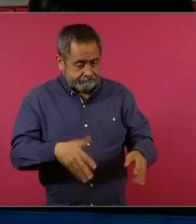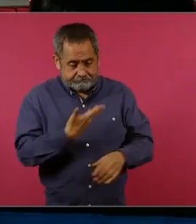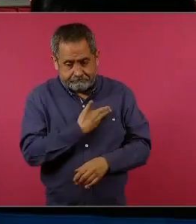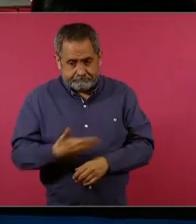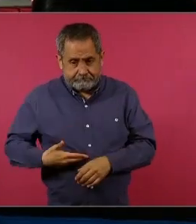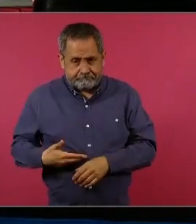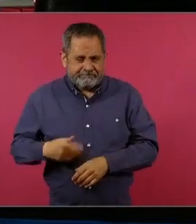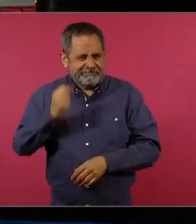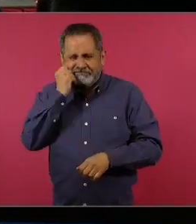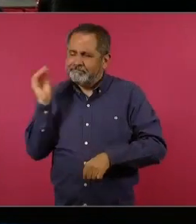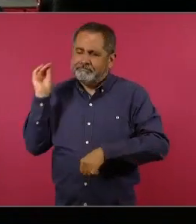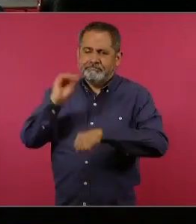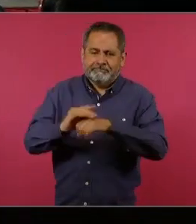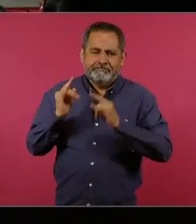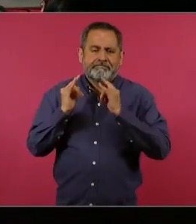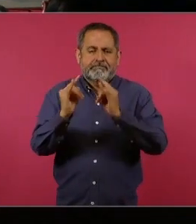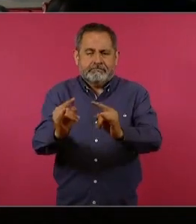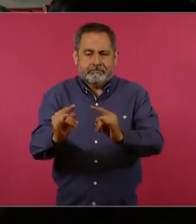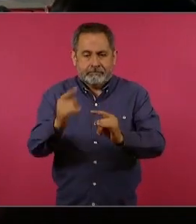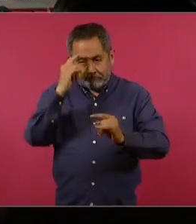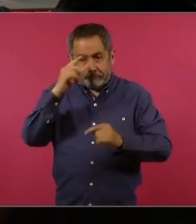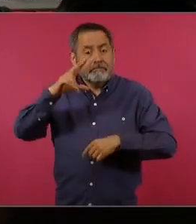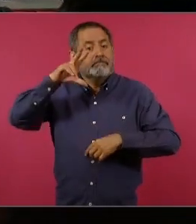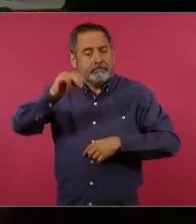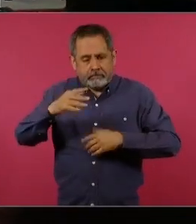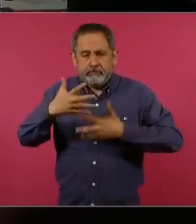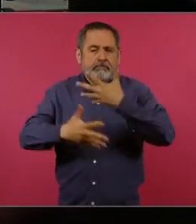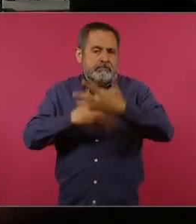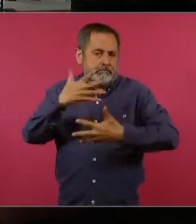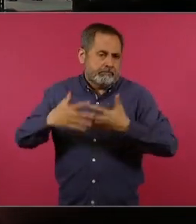precisamente para evitar la violencia,